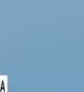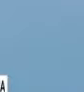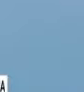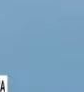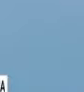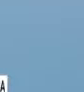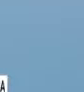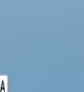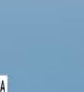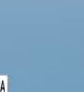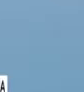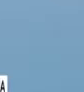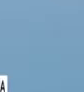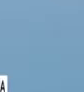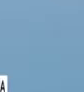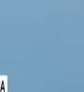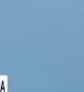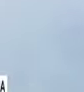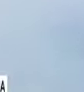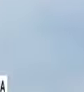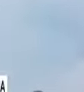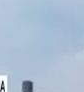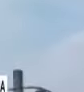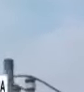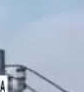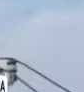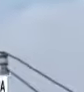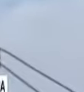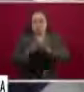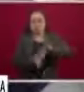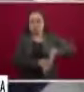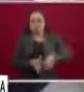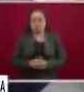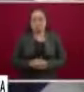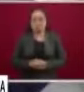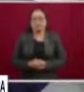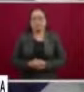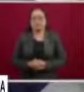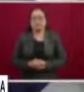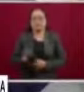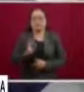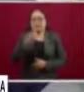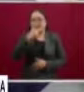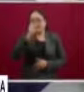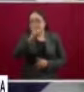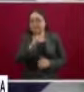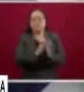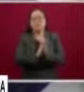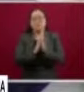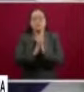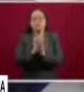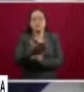ocurriendo estos movimientos, es predecible que pudiera haber más movimientos microsísmicos de este tipo, ¿no pensamos en algo